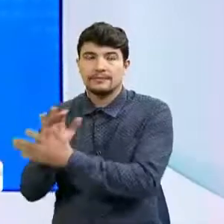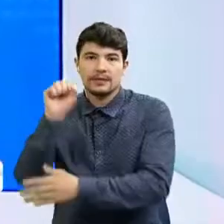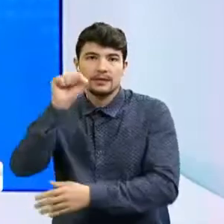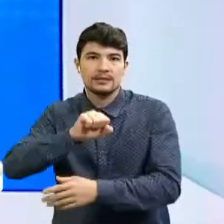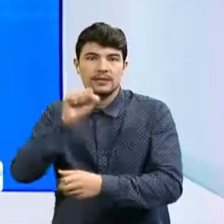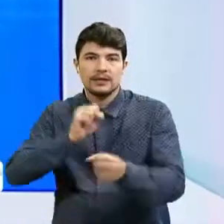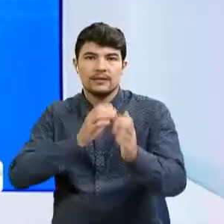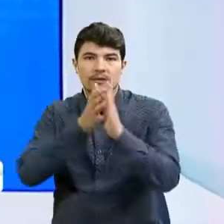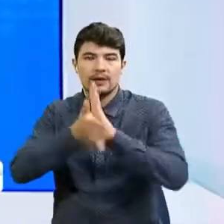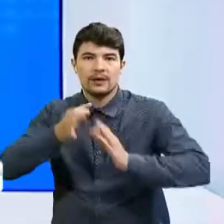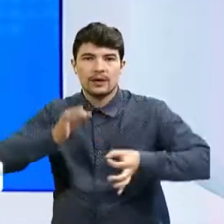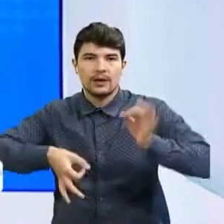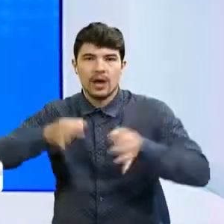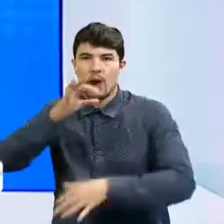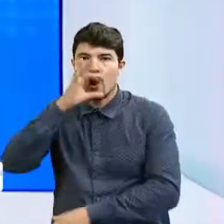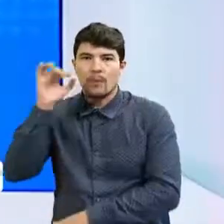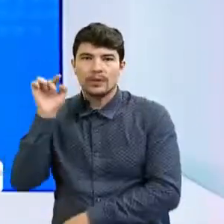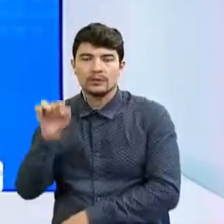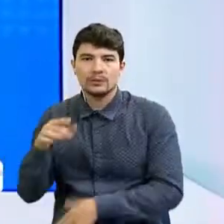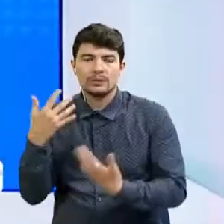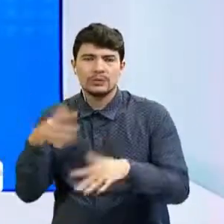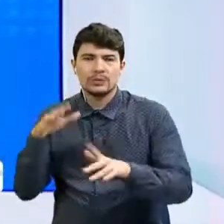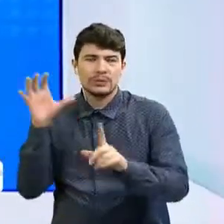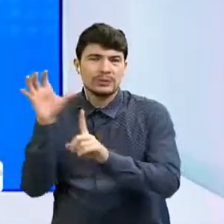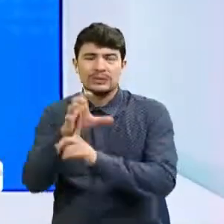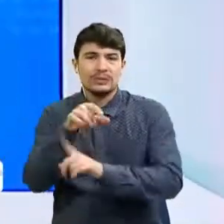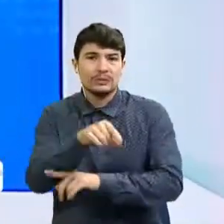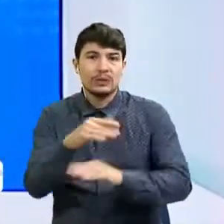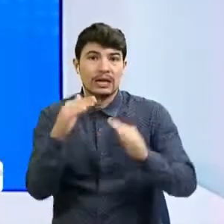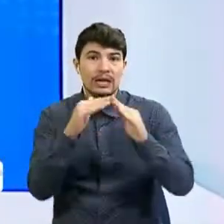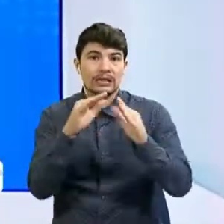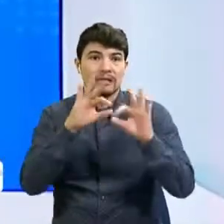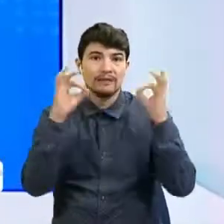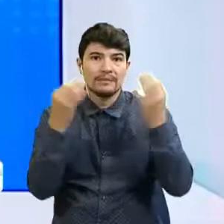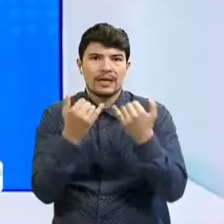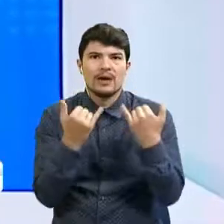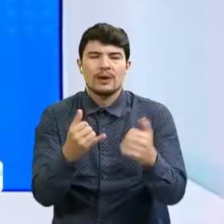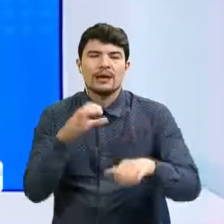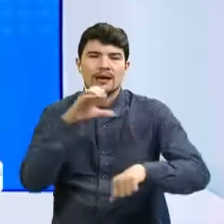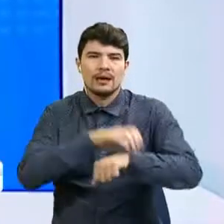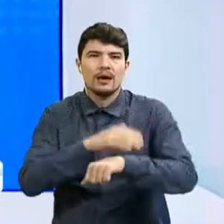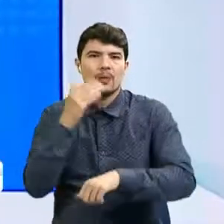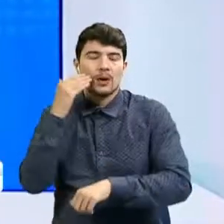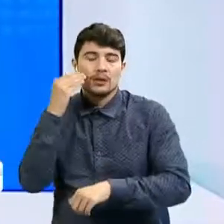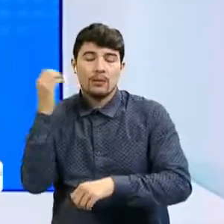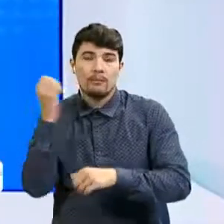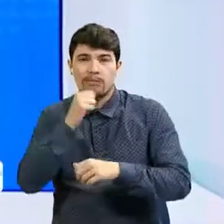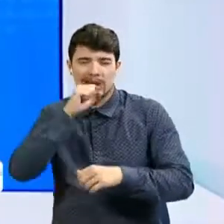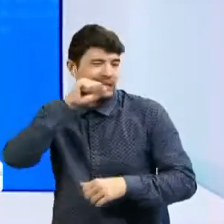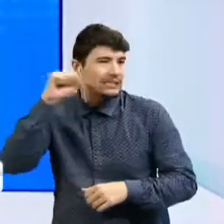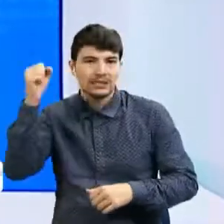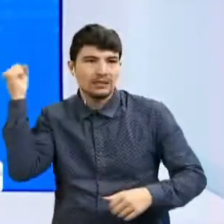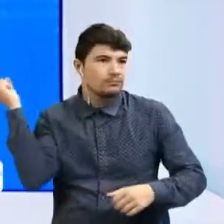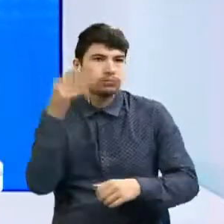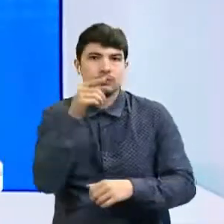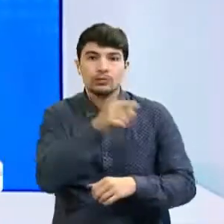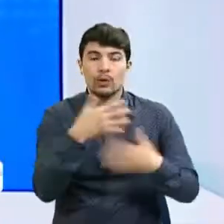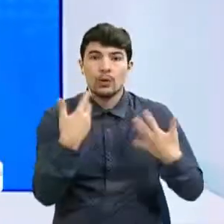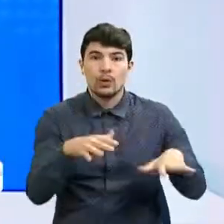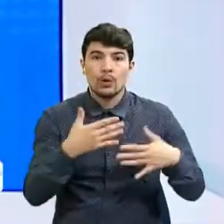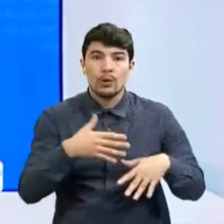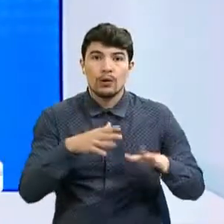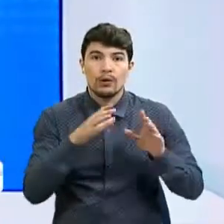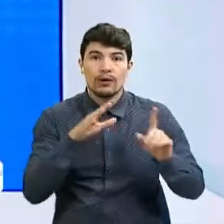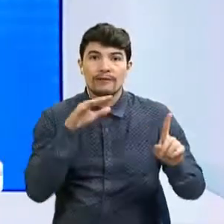Información judicial, un hombre que protagonizó escándalos en la casa de su familia fue capturado cuando lanzó una granada en contra de su propia